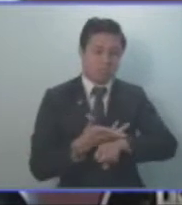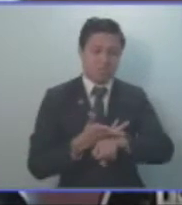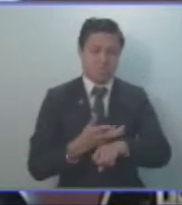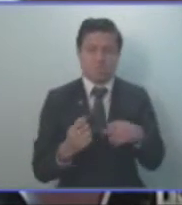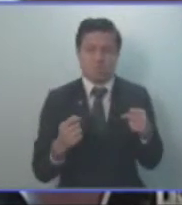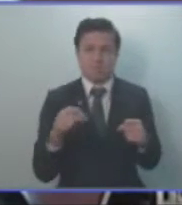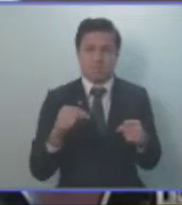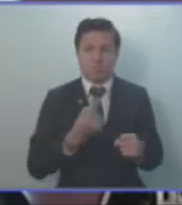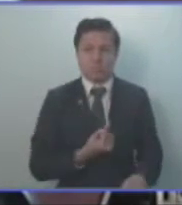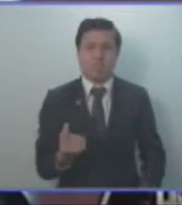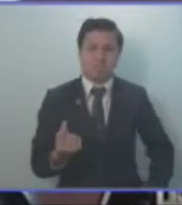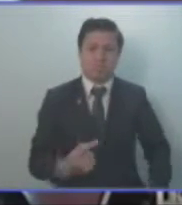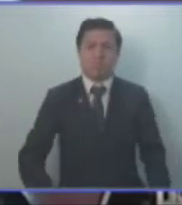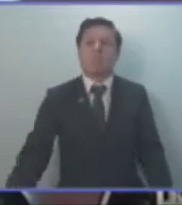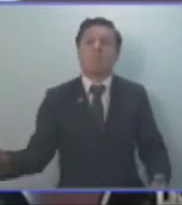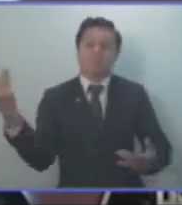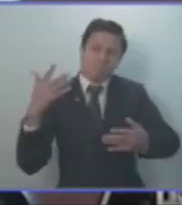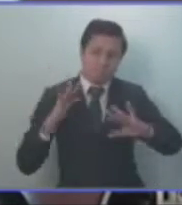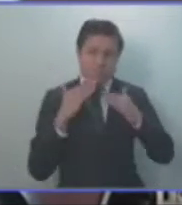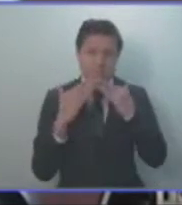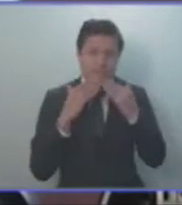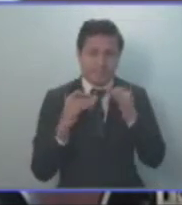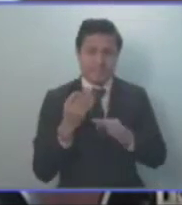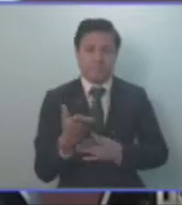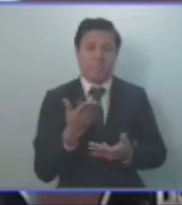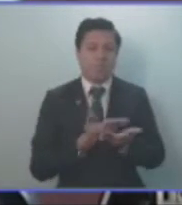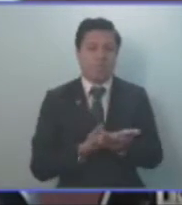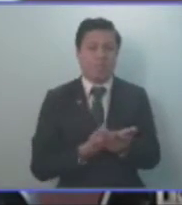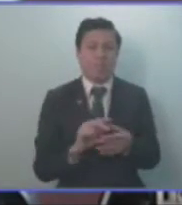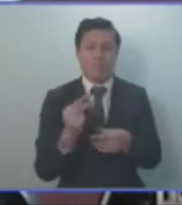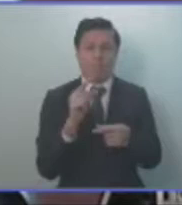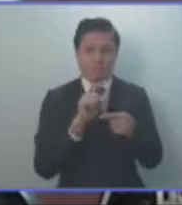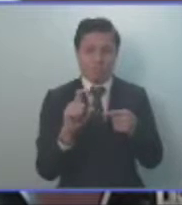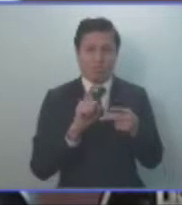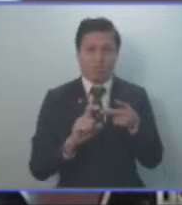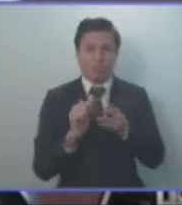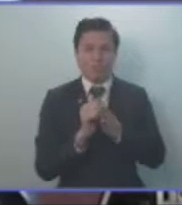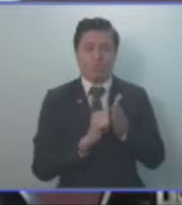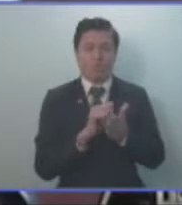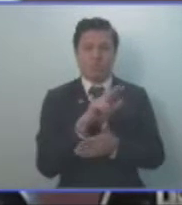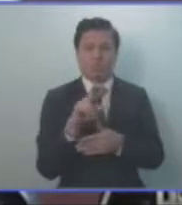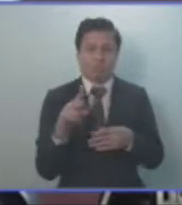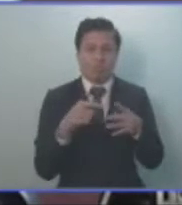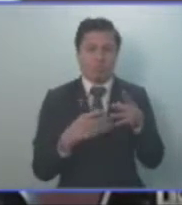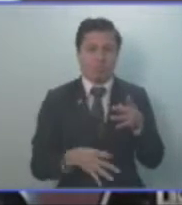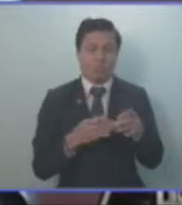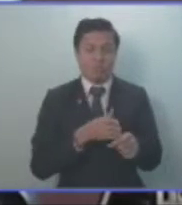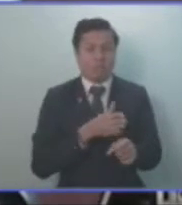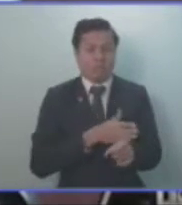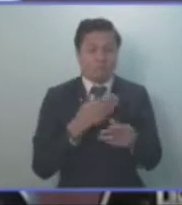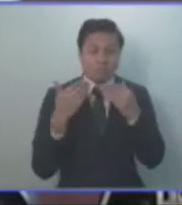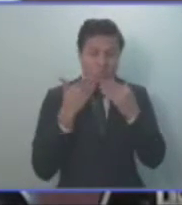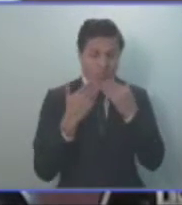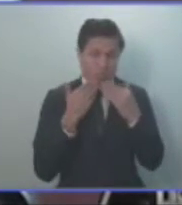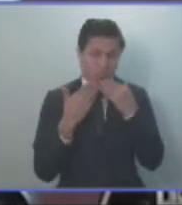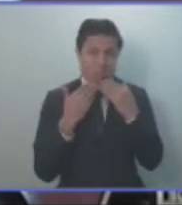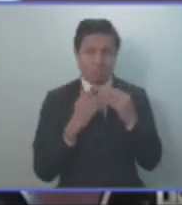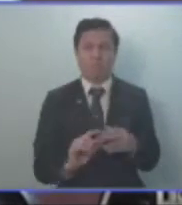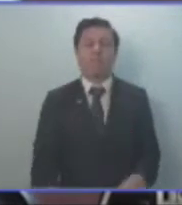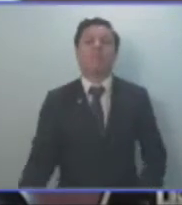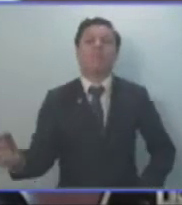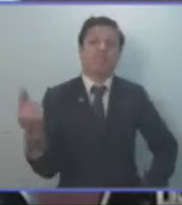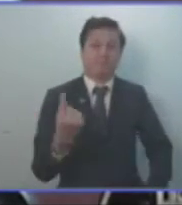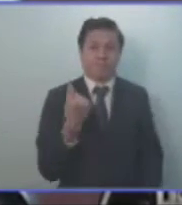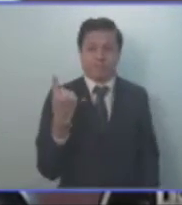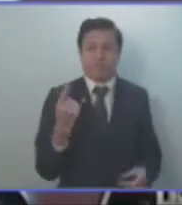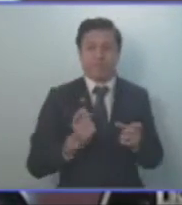gozan de esta. Se explica en la iniciativa que el inciso segundo del artículo 32 de la ley antes referida únicamente